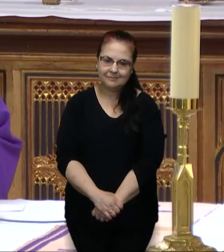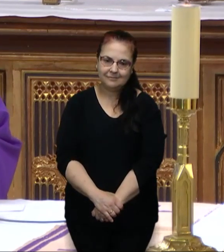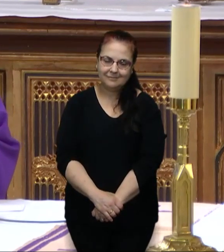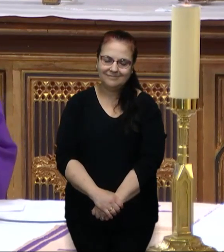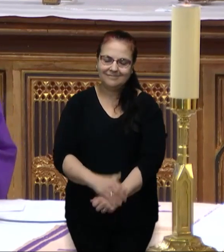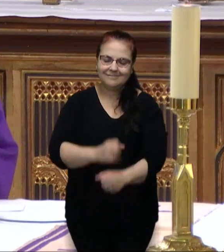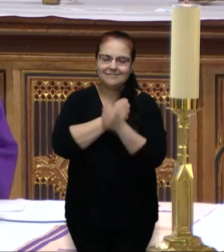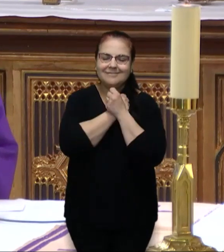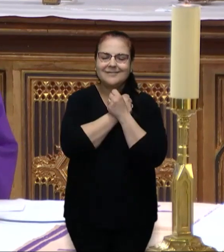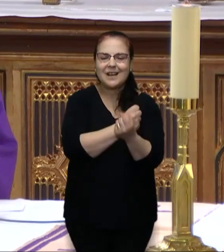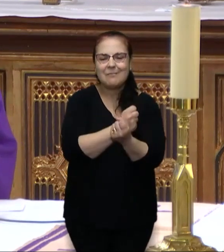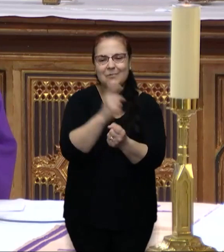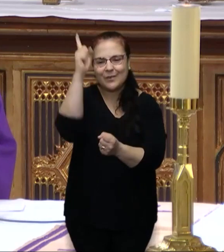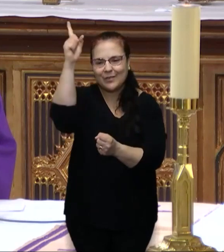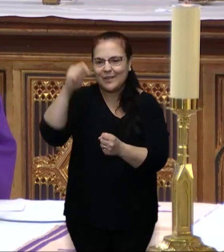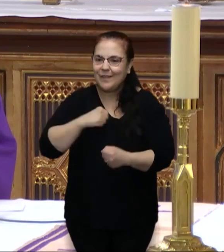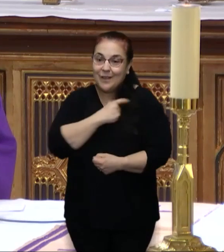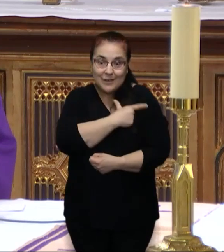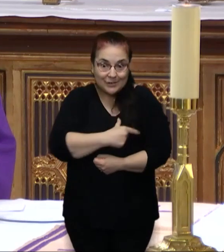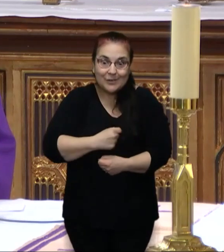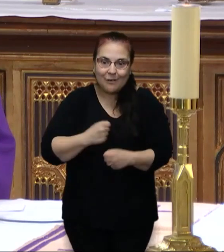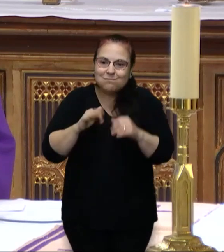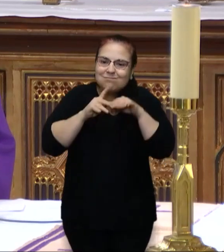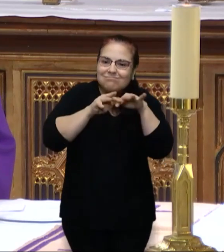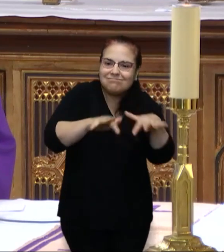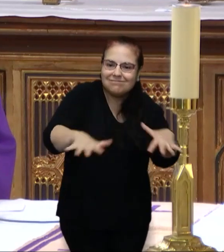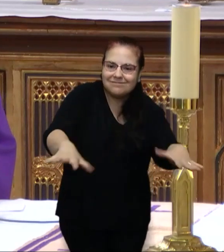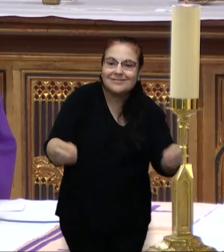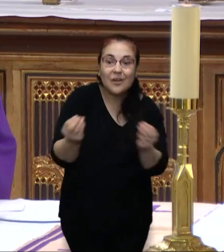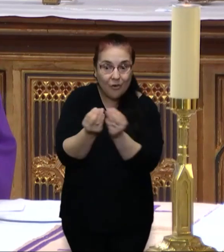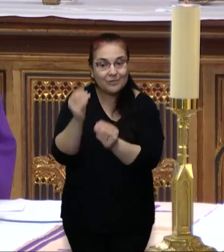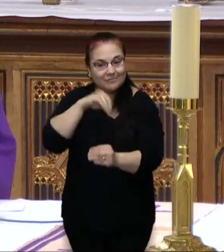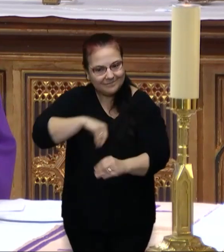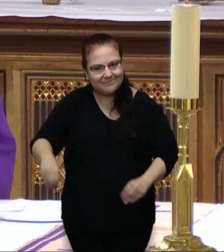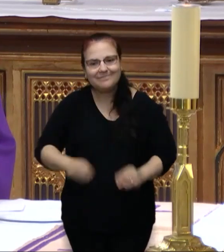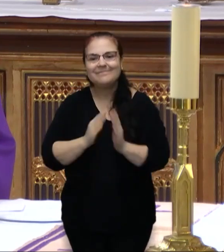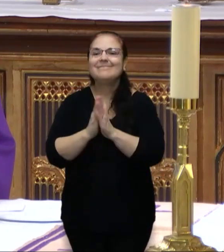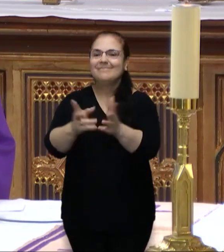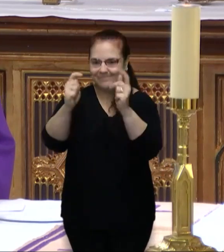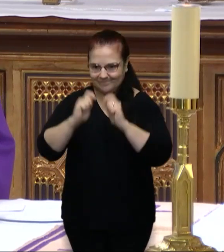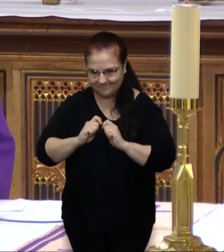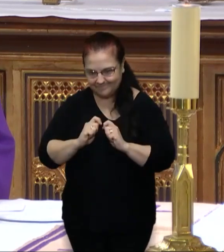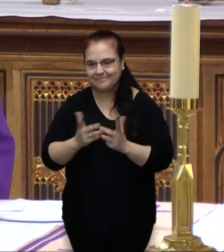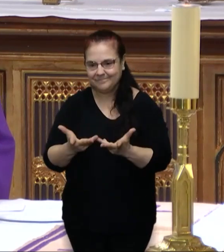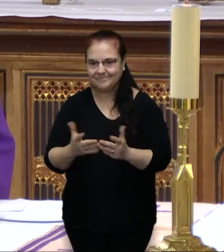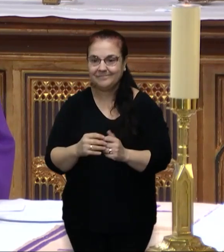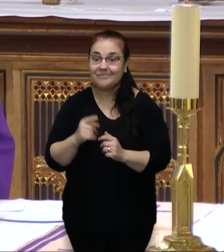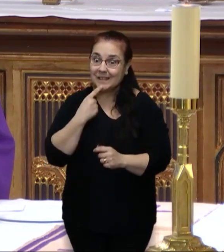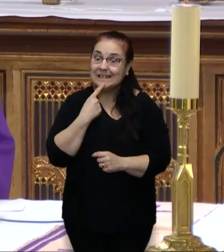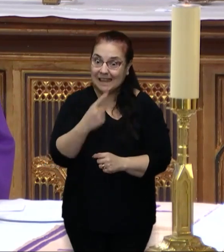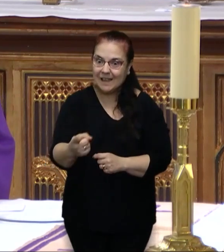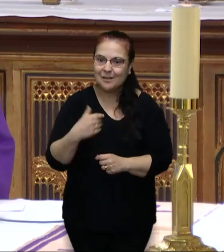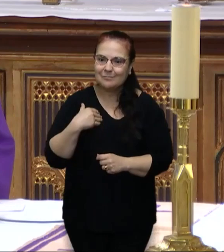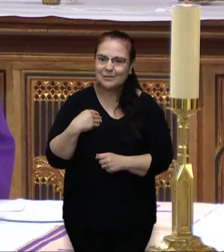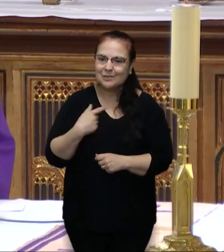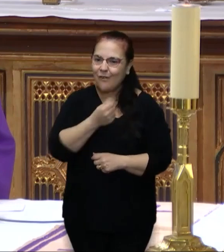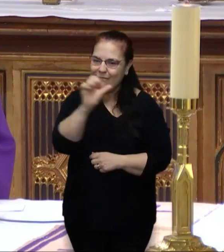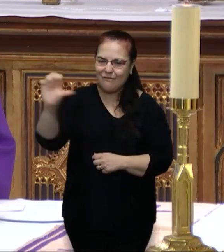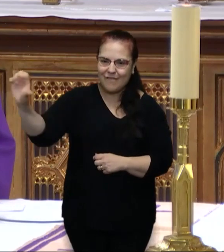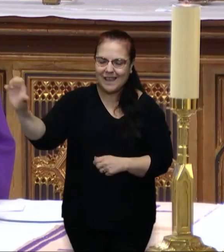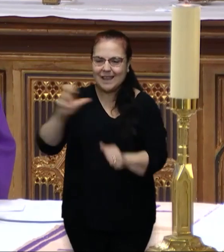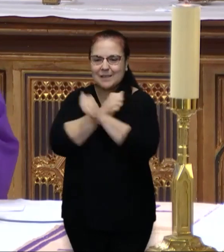El amor de Dios ha sido derramado en nuestros corazones con el Espíritu Santo que se nos ha dado. Digamos, pues, con fe